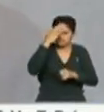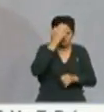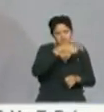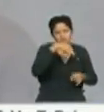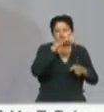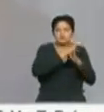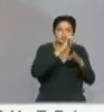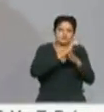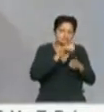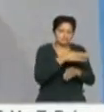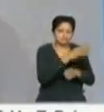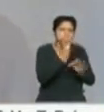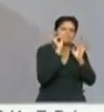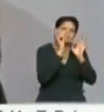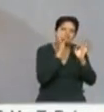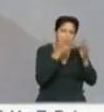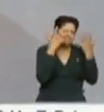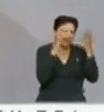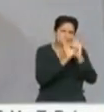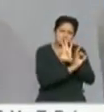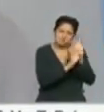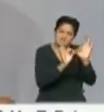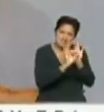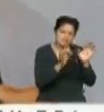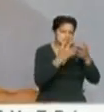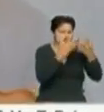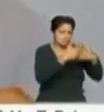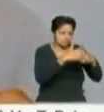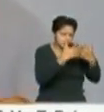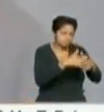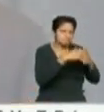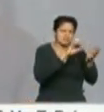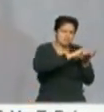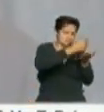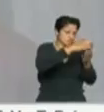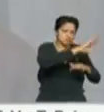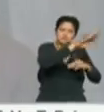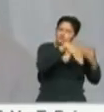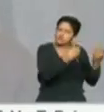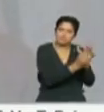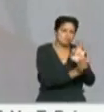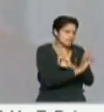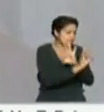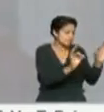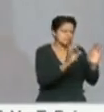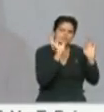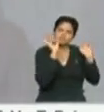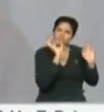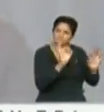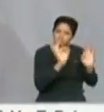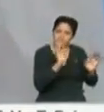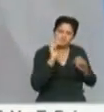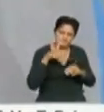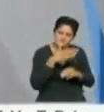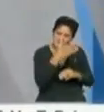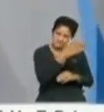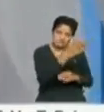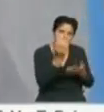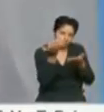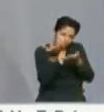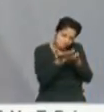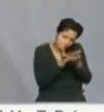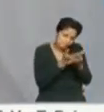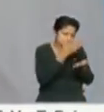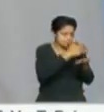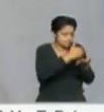que todas las prácticas de manufactura, todo el sistema de trazabilidad que tiene que ver con la calidad, con la pesca y con la comercialización, está de